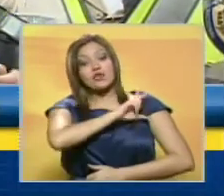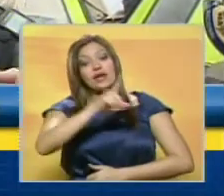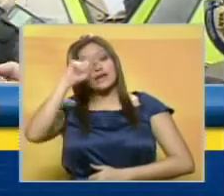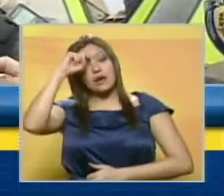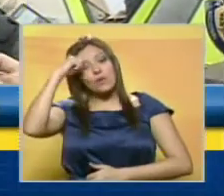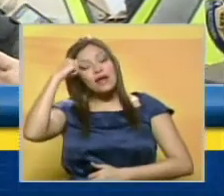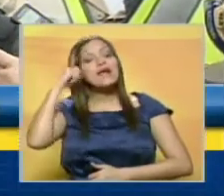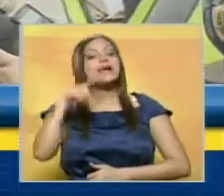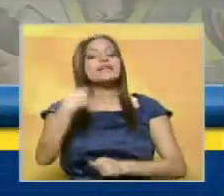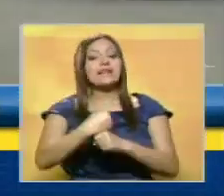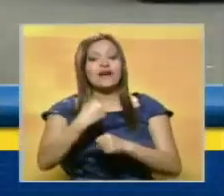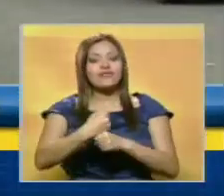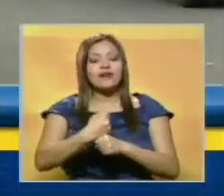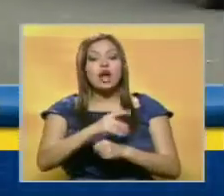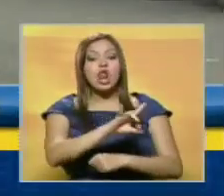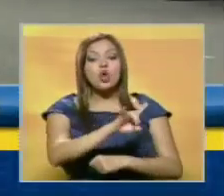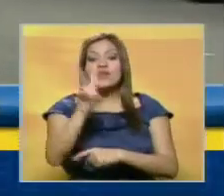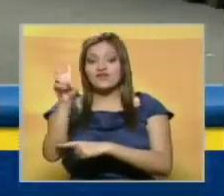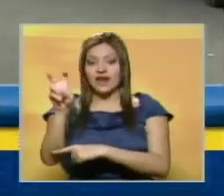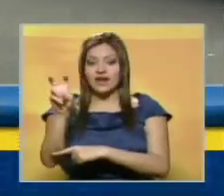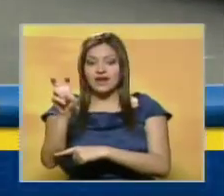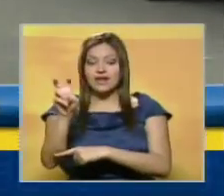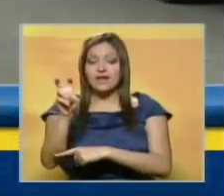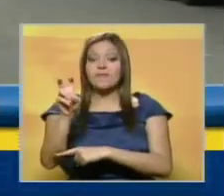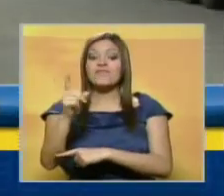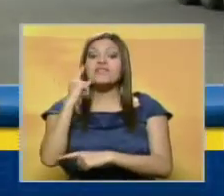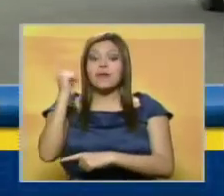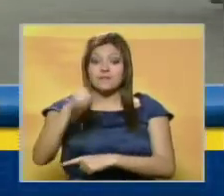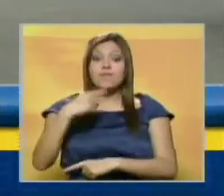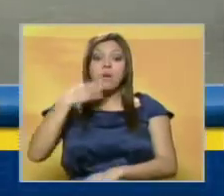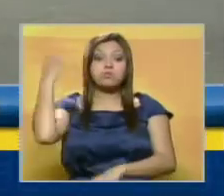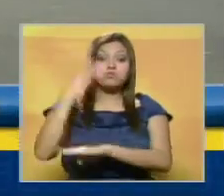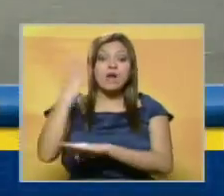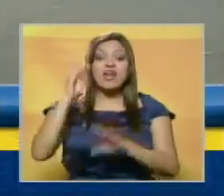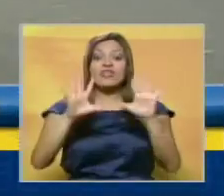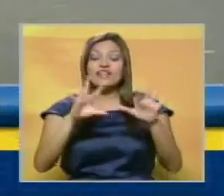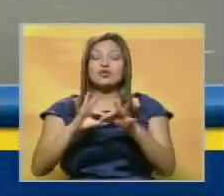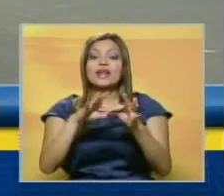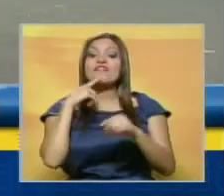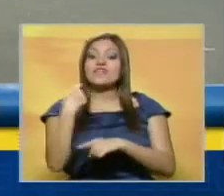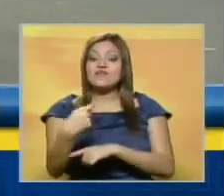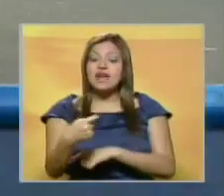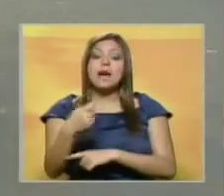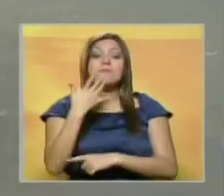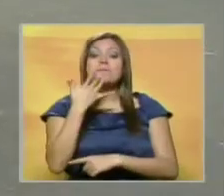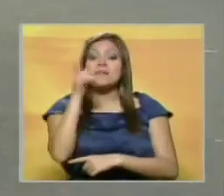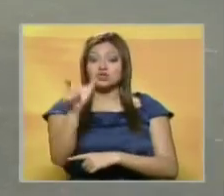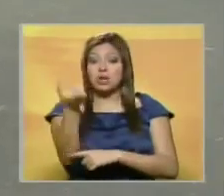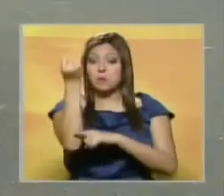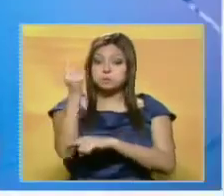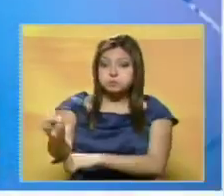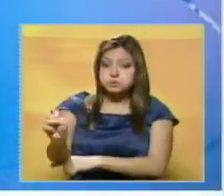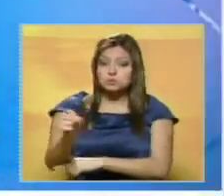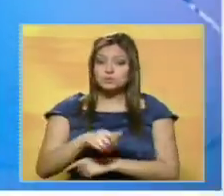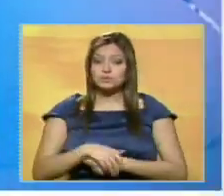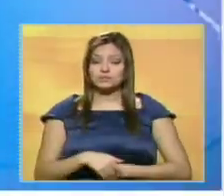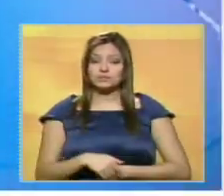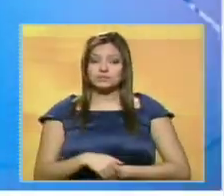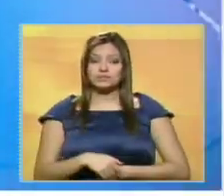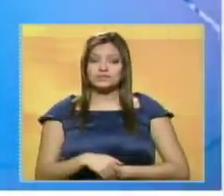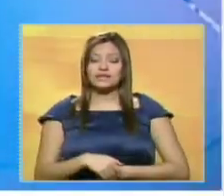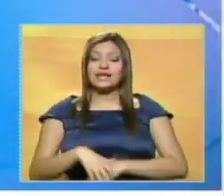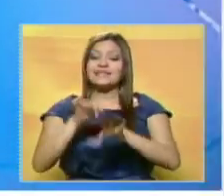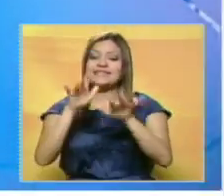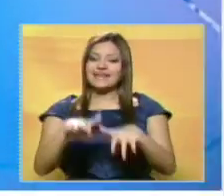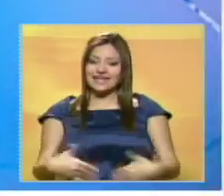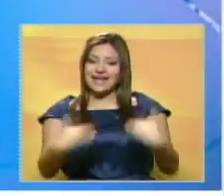que el dispositivo se aplicará de lunes a viernes y habrá sanciones de hasta 10 unidades tributarias para quienes incumplan la medida. El